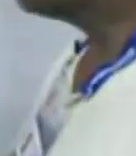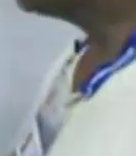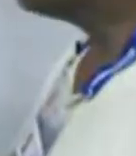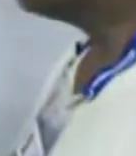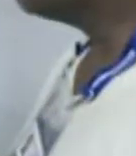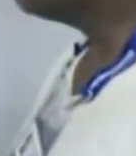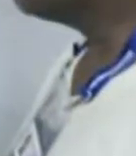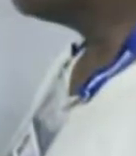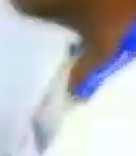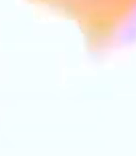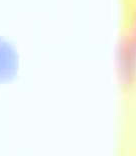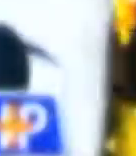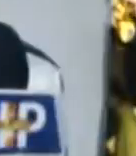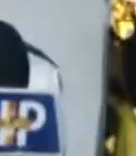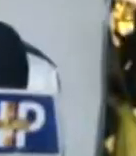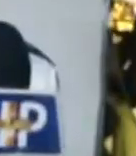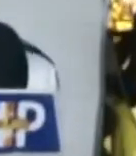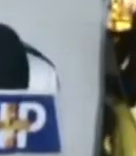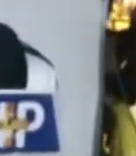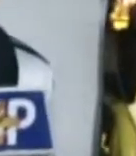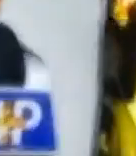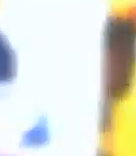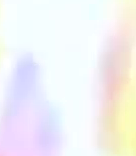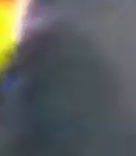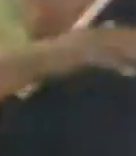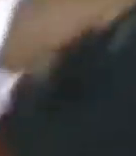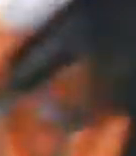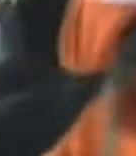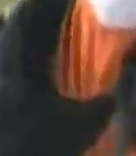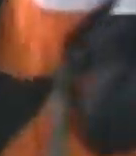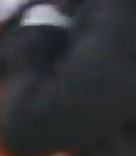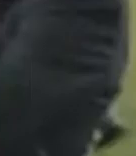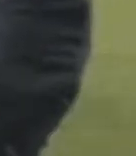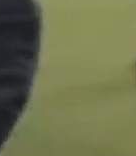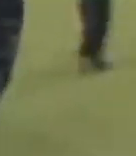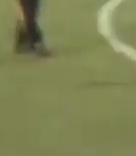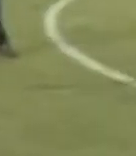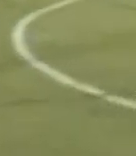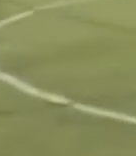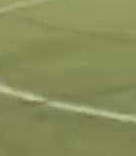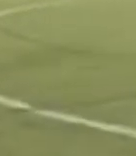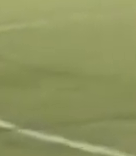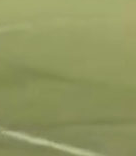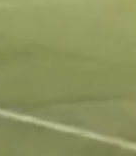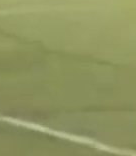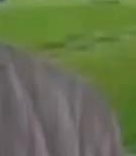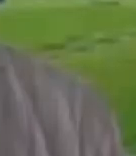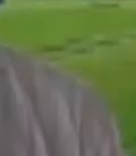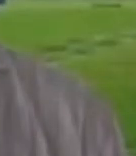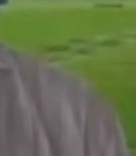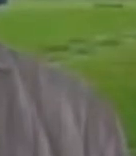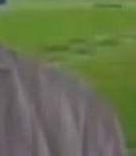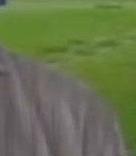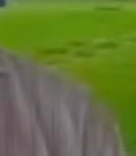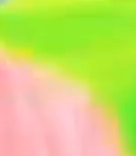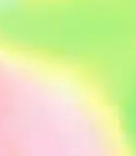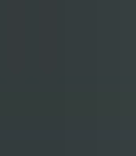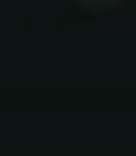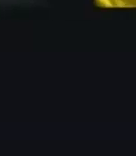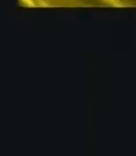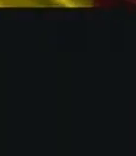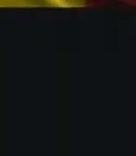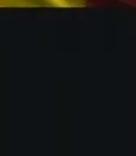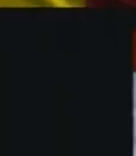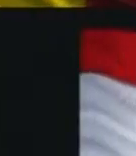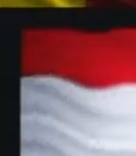Fuimos el primer noticiero regional en la eliminatoria mundialista. Y ahora, Jaime Orlando Dinas